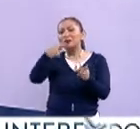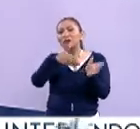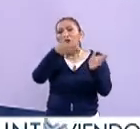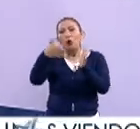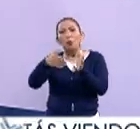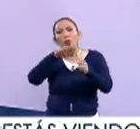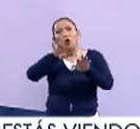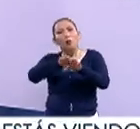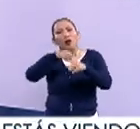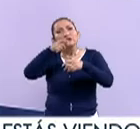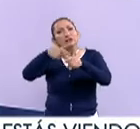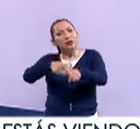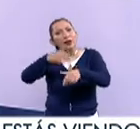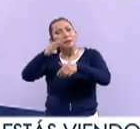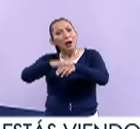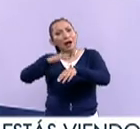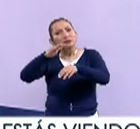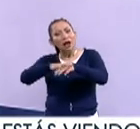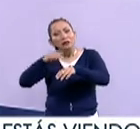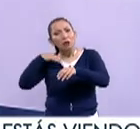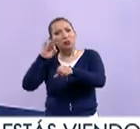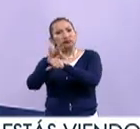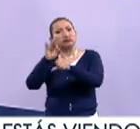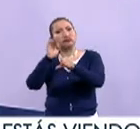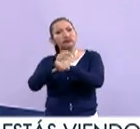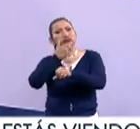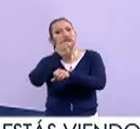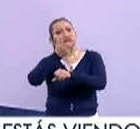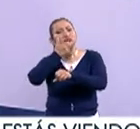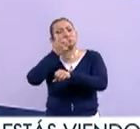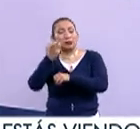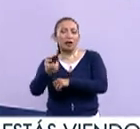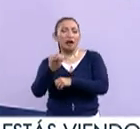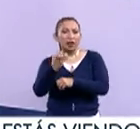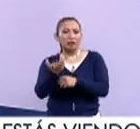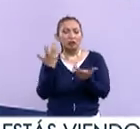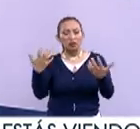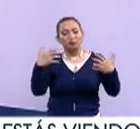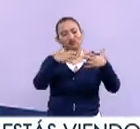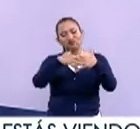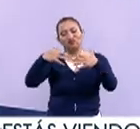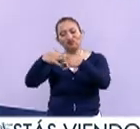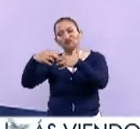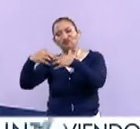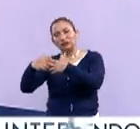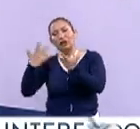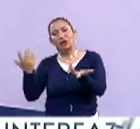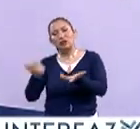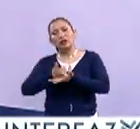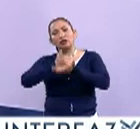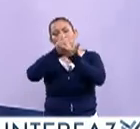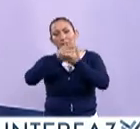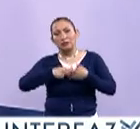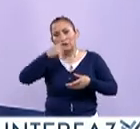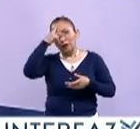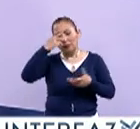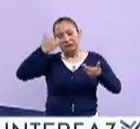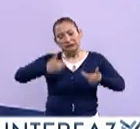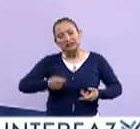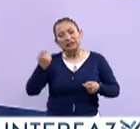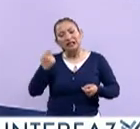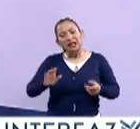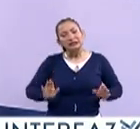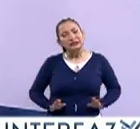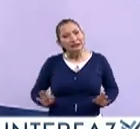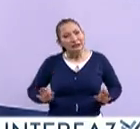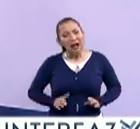cómo hemos seguido defendiendo estas tradiciones? Esto es un andamiaje que nos permite a los mexicanos ser lo que somos,